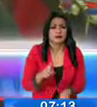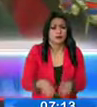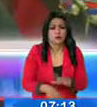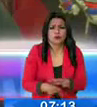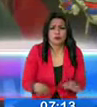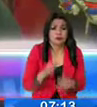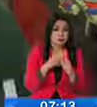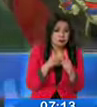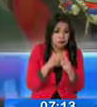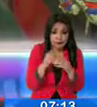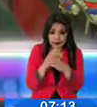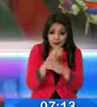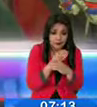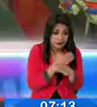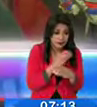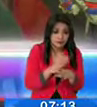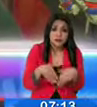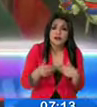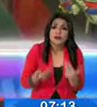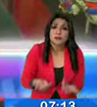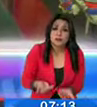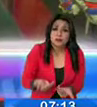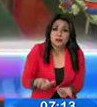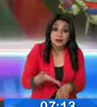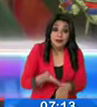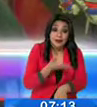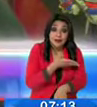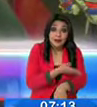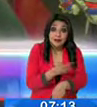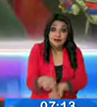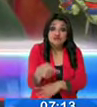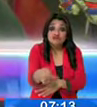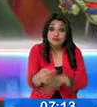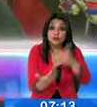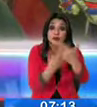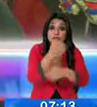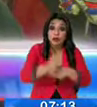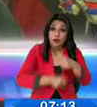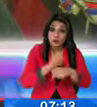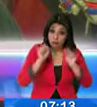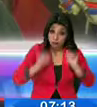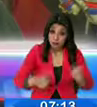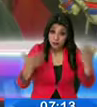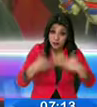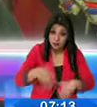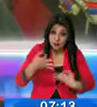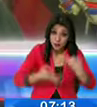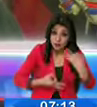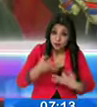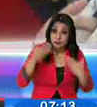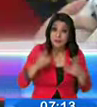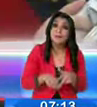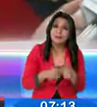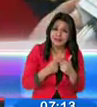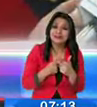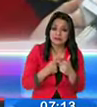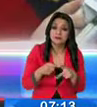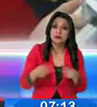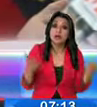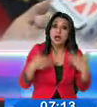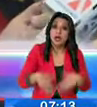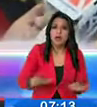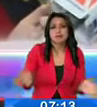evento y no veo como antes del nuevo año haya la posibilidad de concluirlo de iniciarlos si a lo mejor